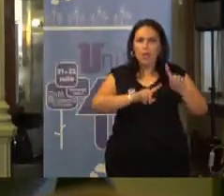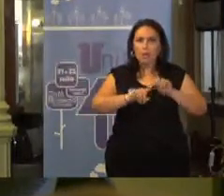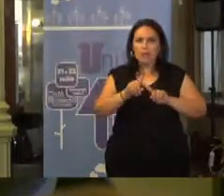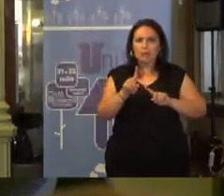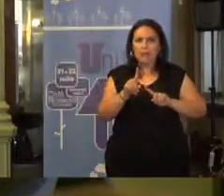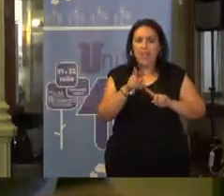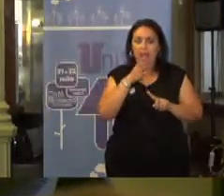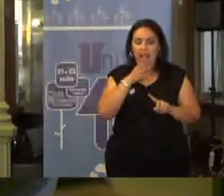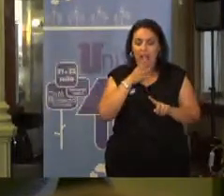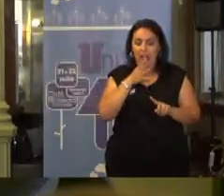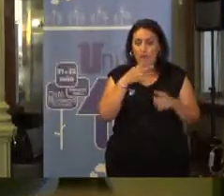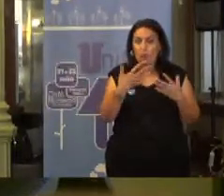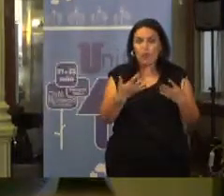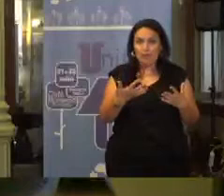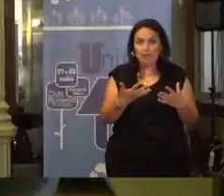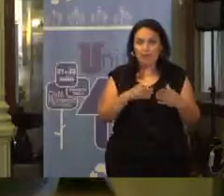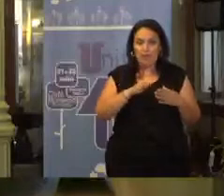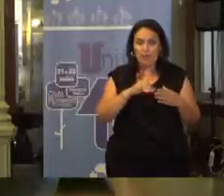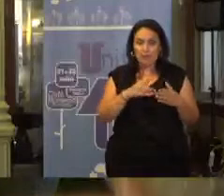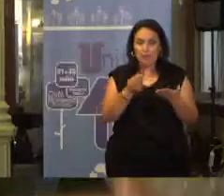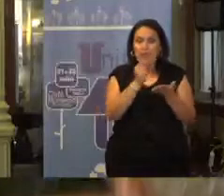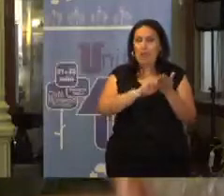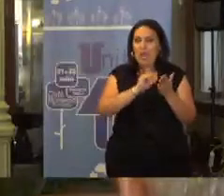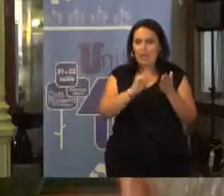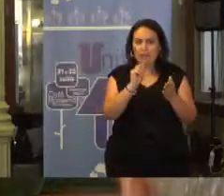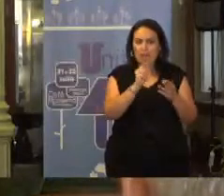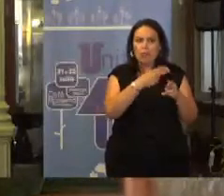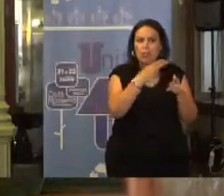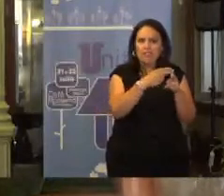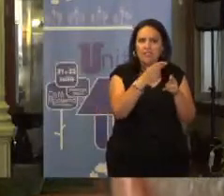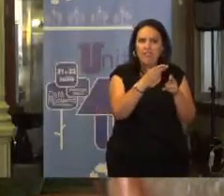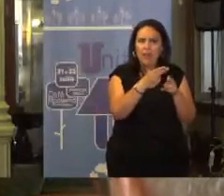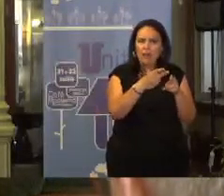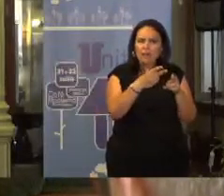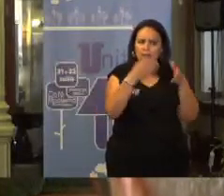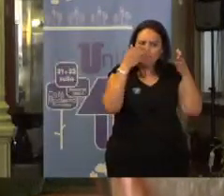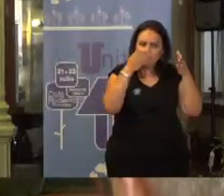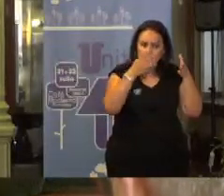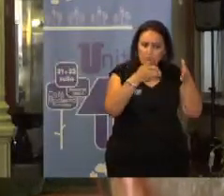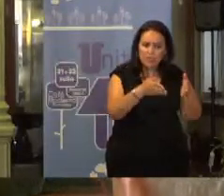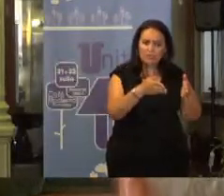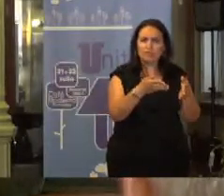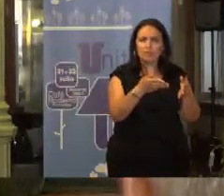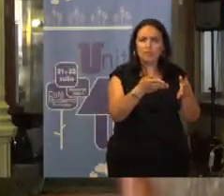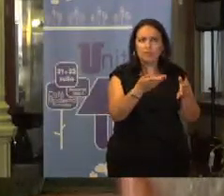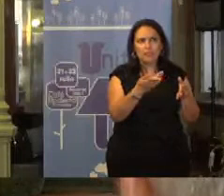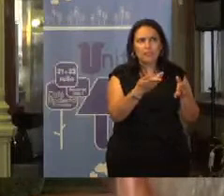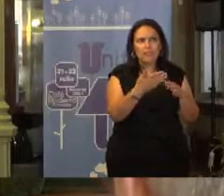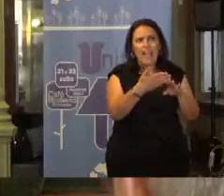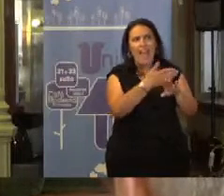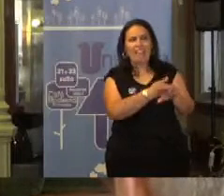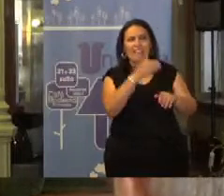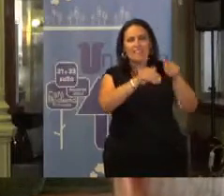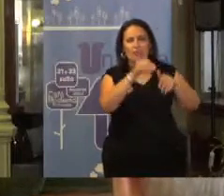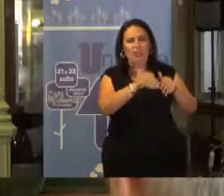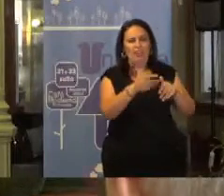xenda política de Galicia que merecerían tratamentos semellantes aos que na predemocracia se falaba